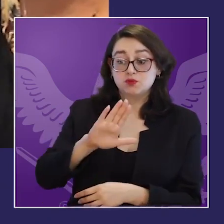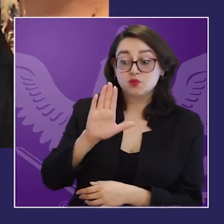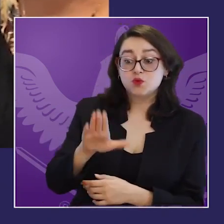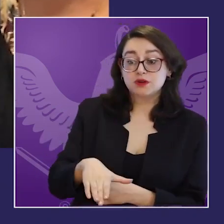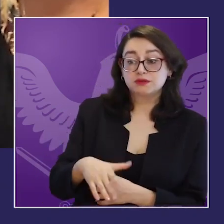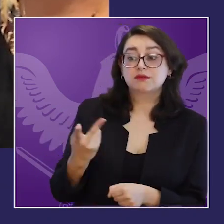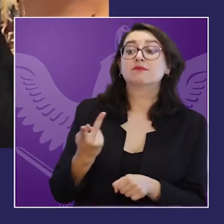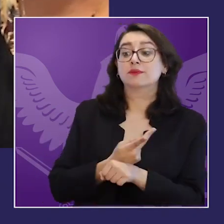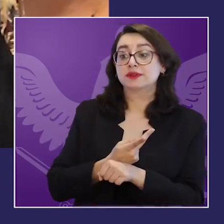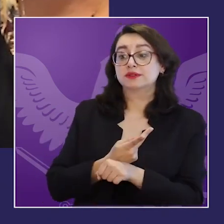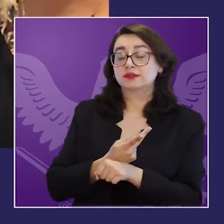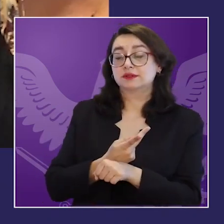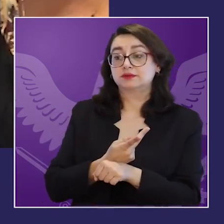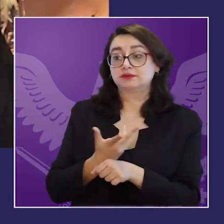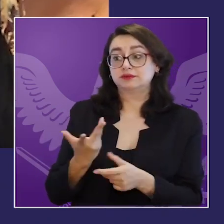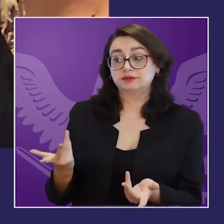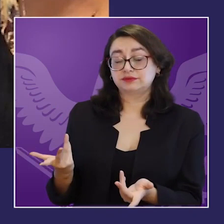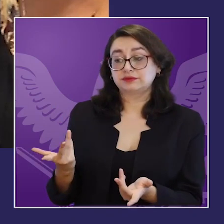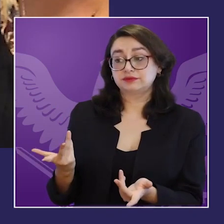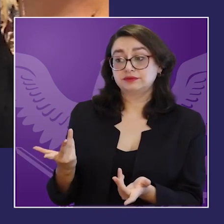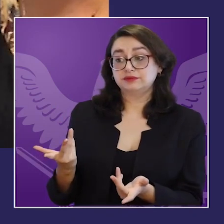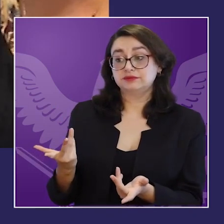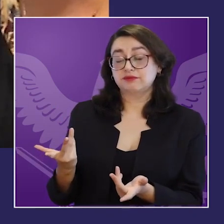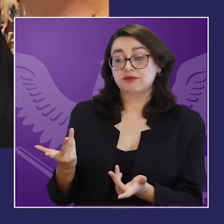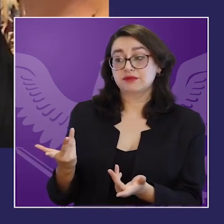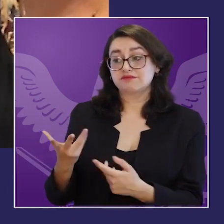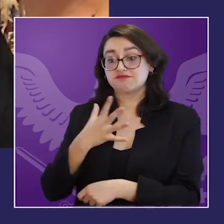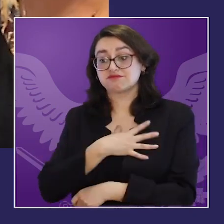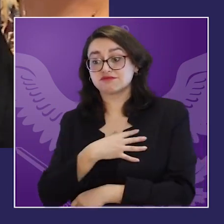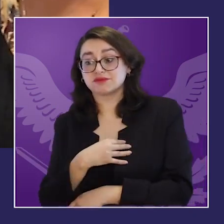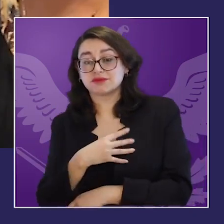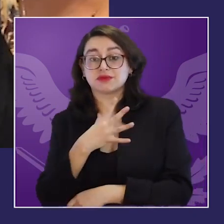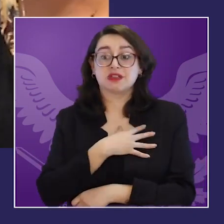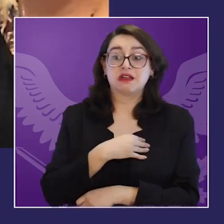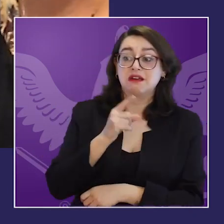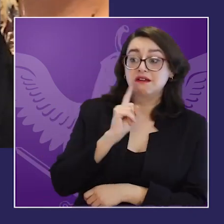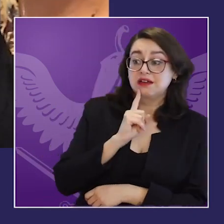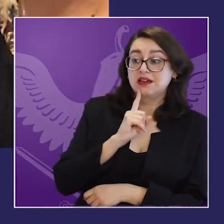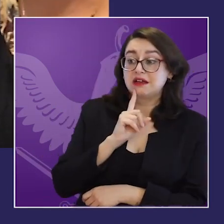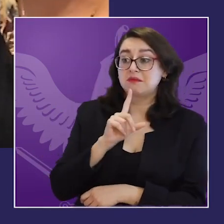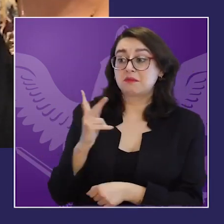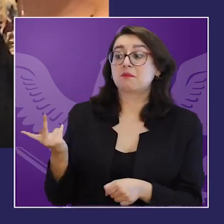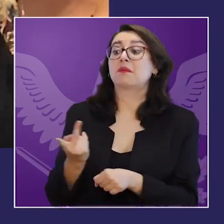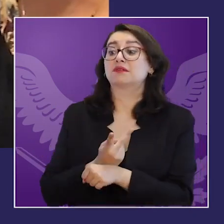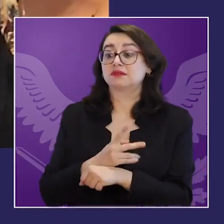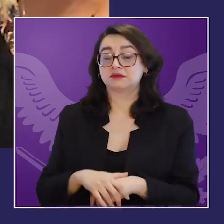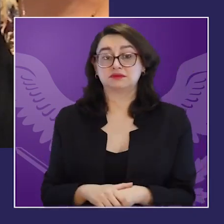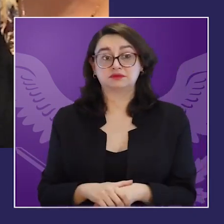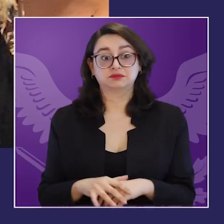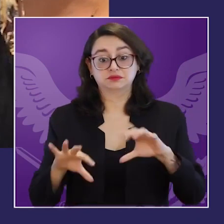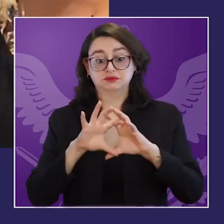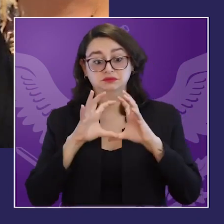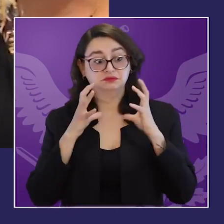hijas? La Ibriza es el único país en este momento, Argentina, que tiene una normativa de rango legal